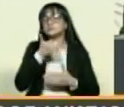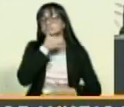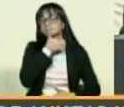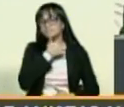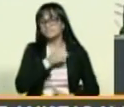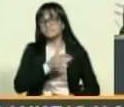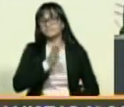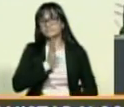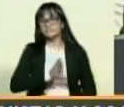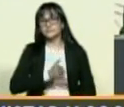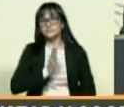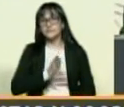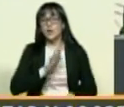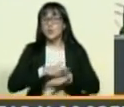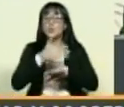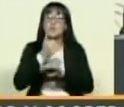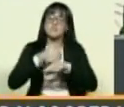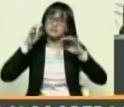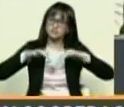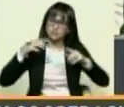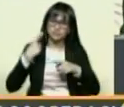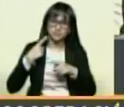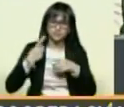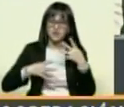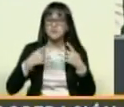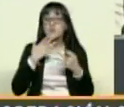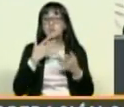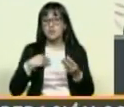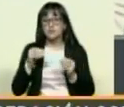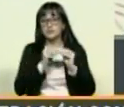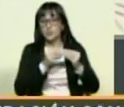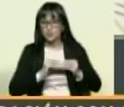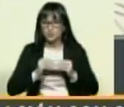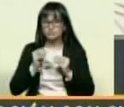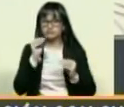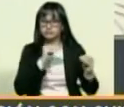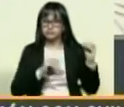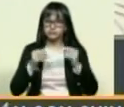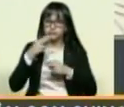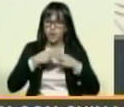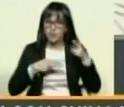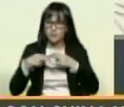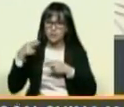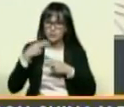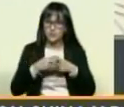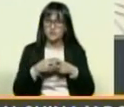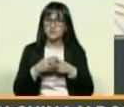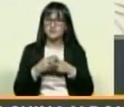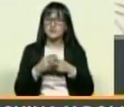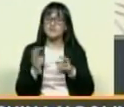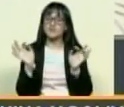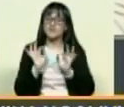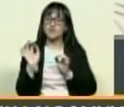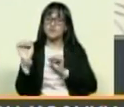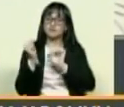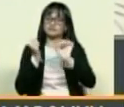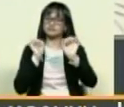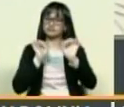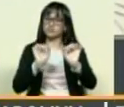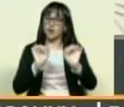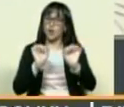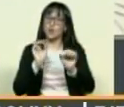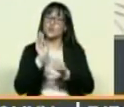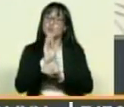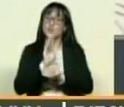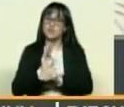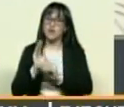que puedan, mediante las mejores técnicas de construcción, las mejores técnicas para blindar a nuestras ciudades, a